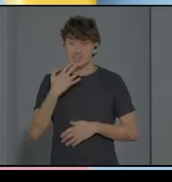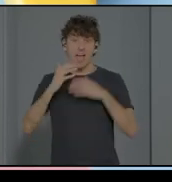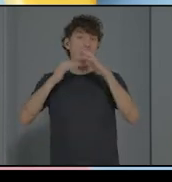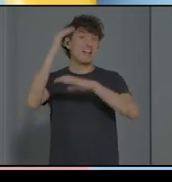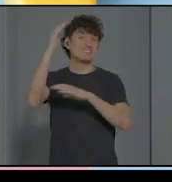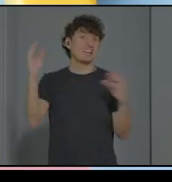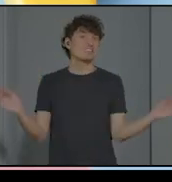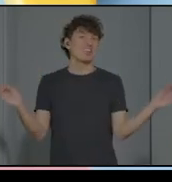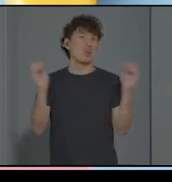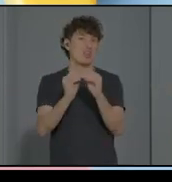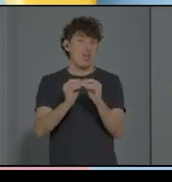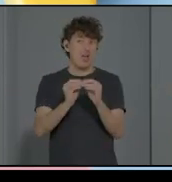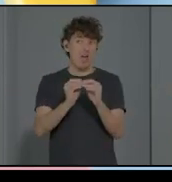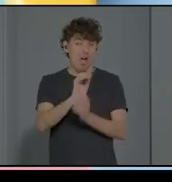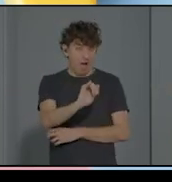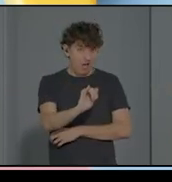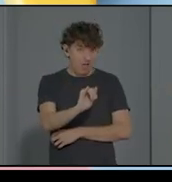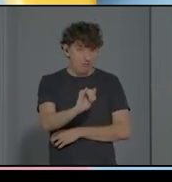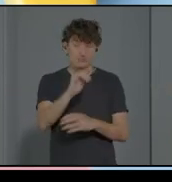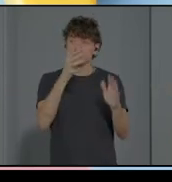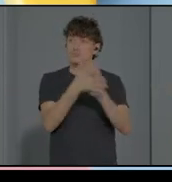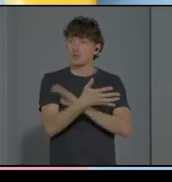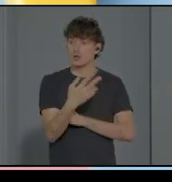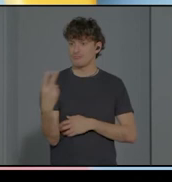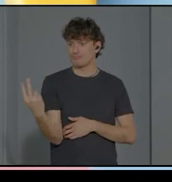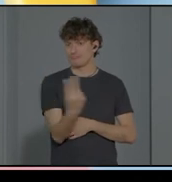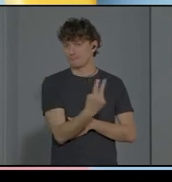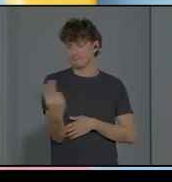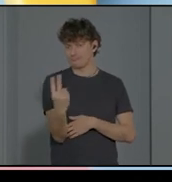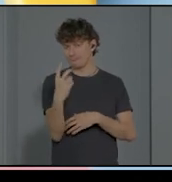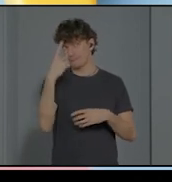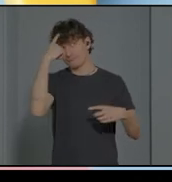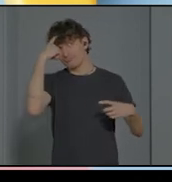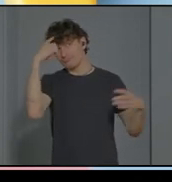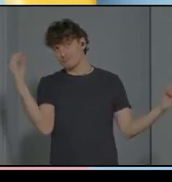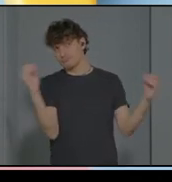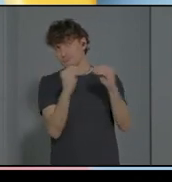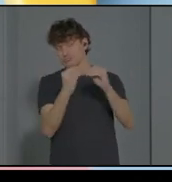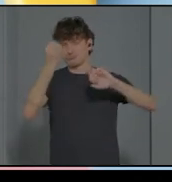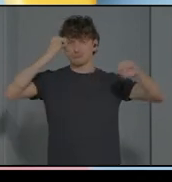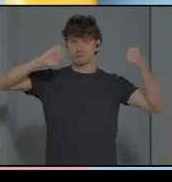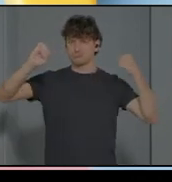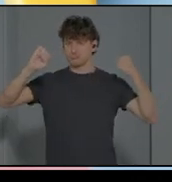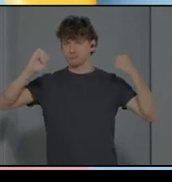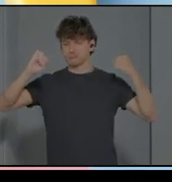posiblemente estén sincronizados a nivel comportamental y también a nivel fisiológico.